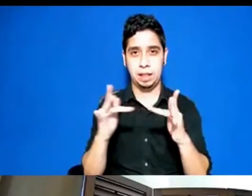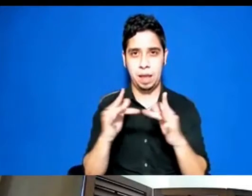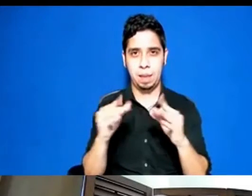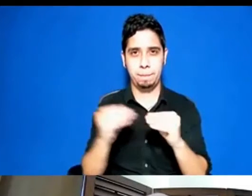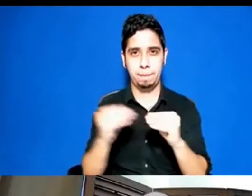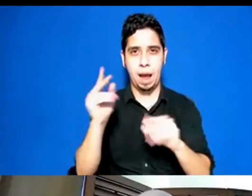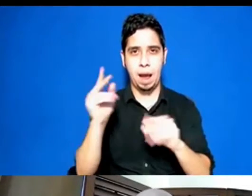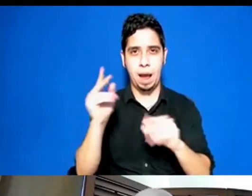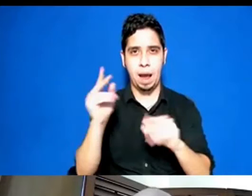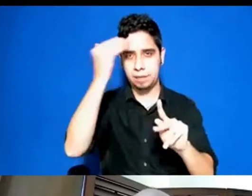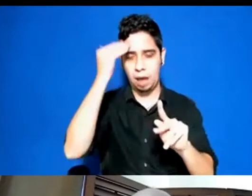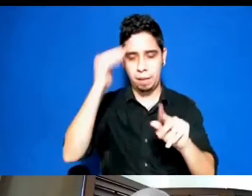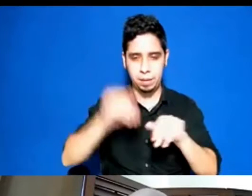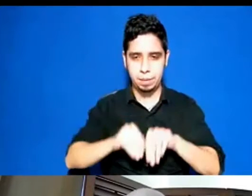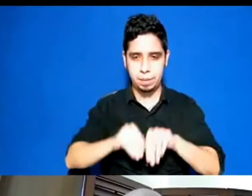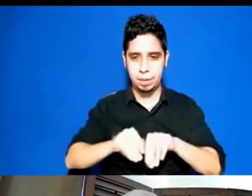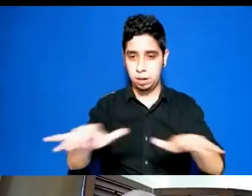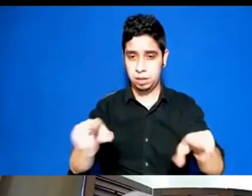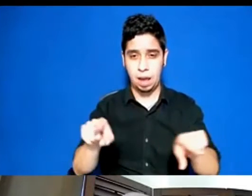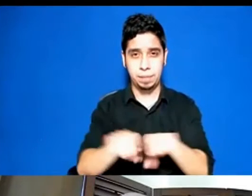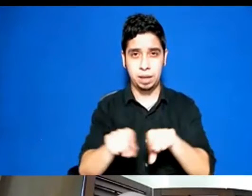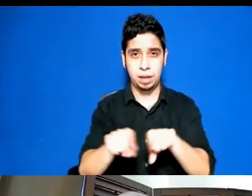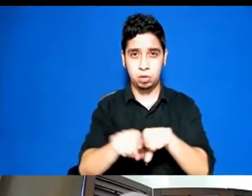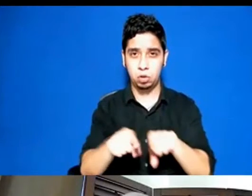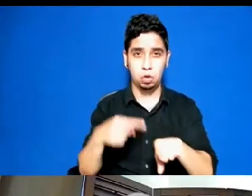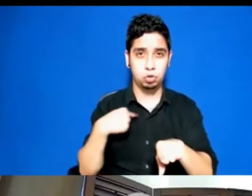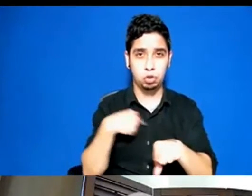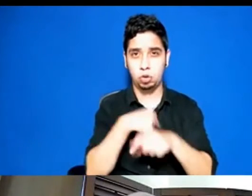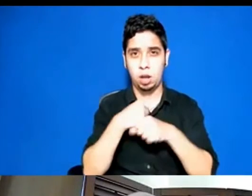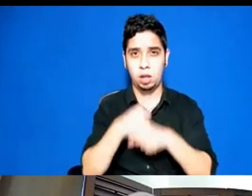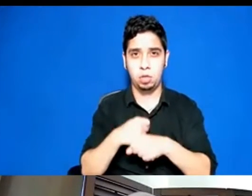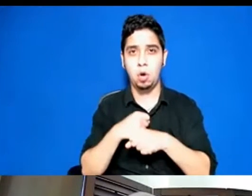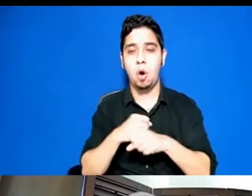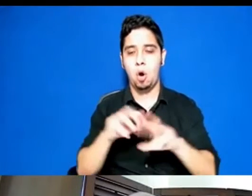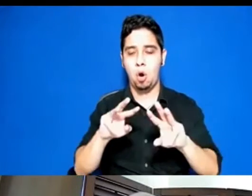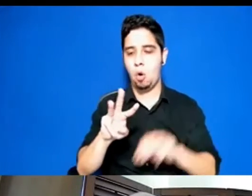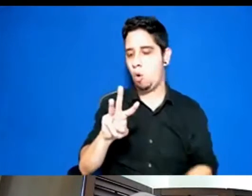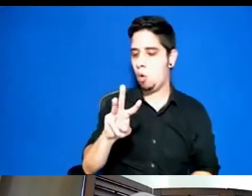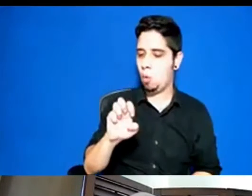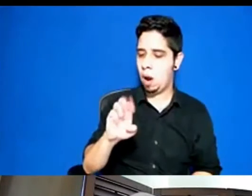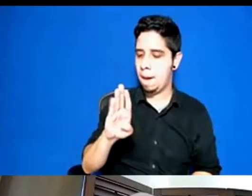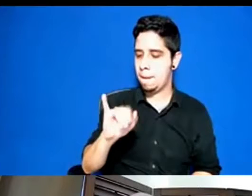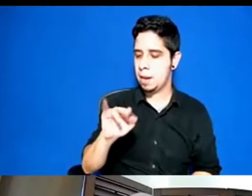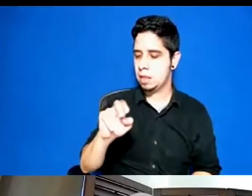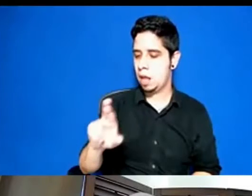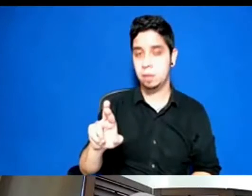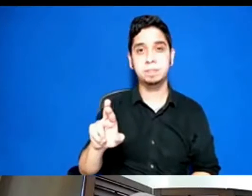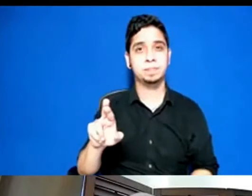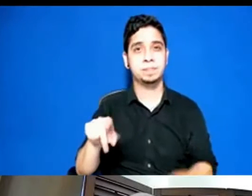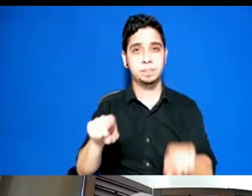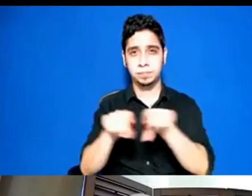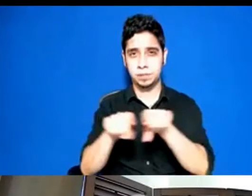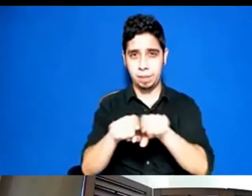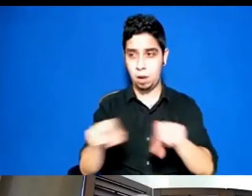muchos webinars. Los muchachos que antes hacían sus horas comunitarias y horas